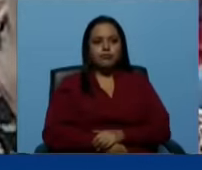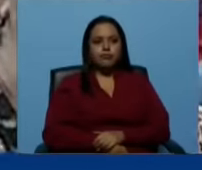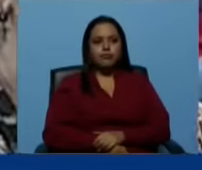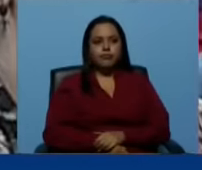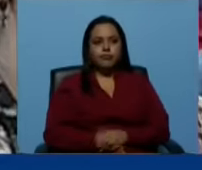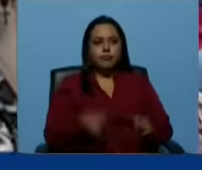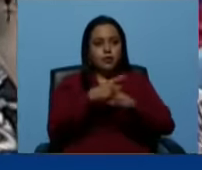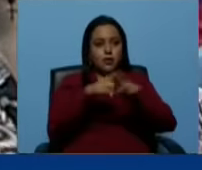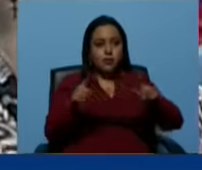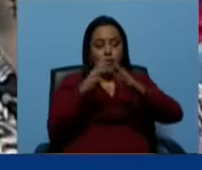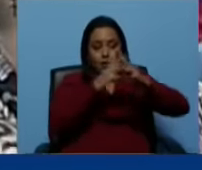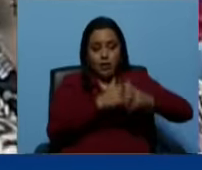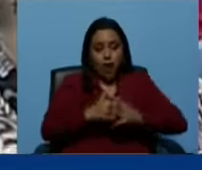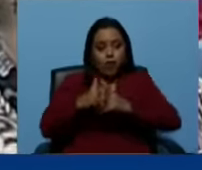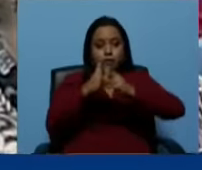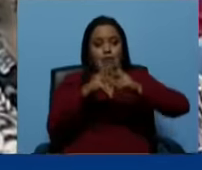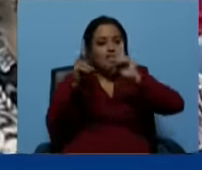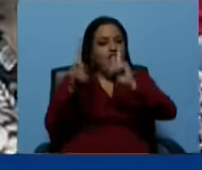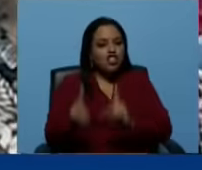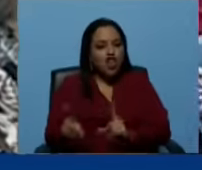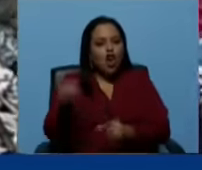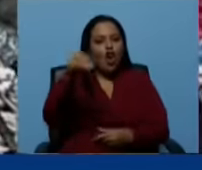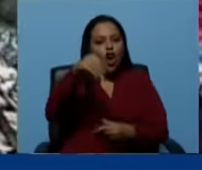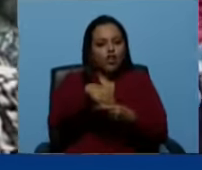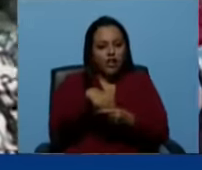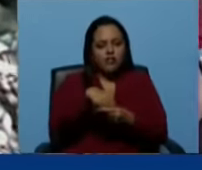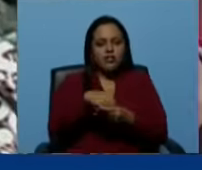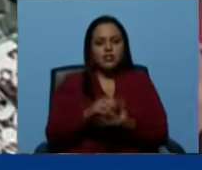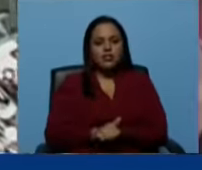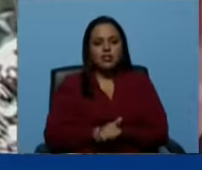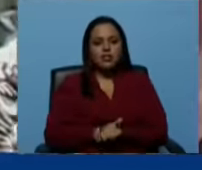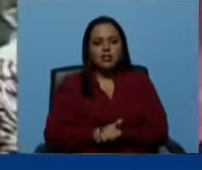Pero Estados Unidos decidió meternos otra vez en una guerra